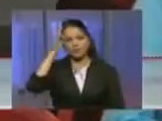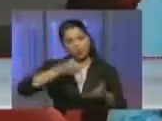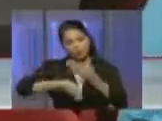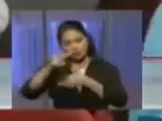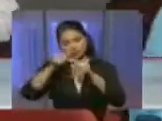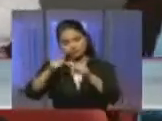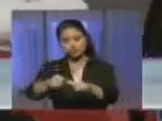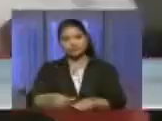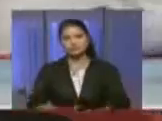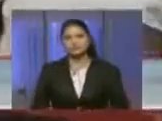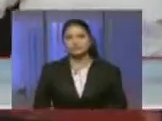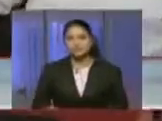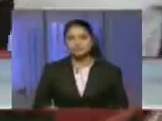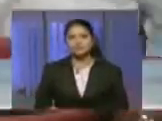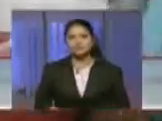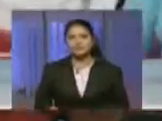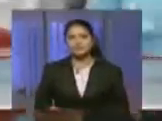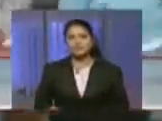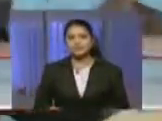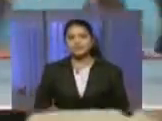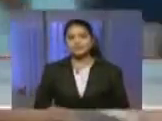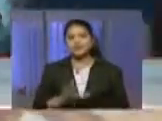nosotros DEA